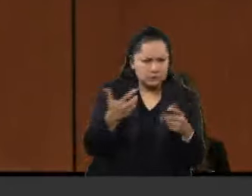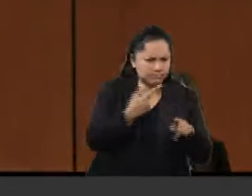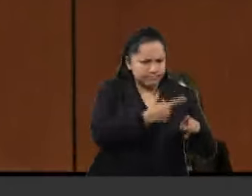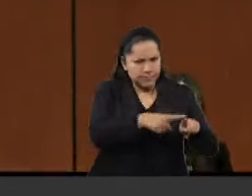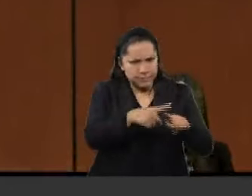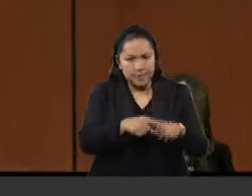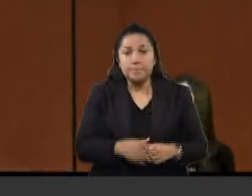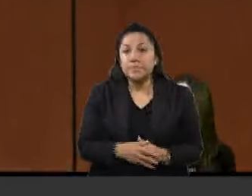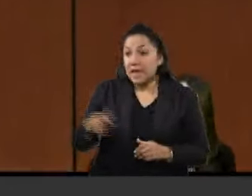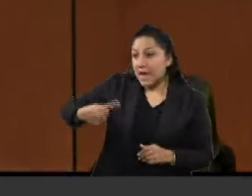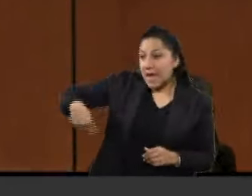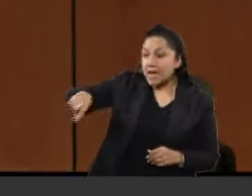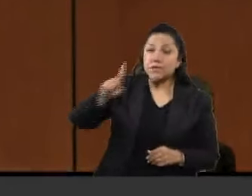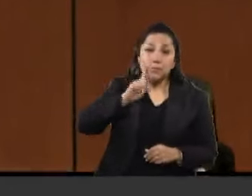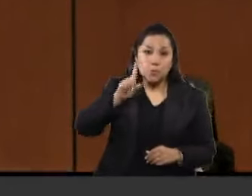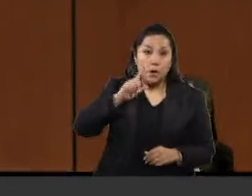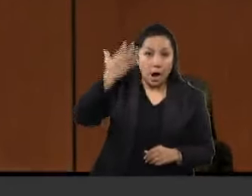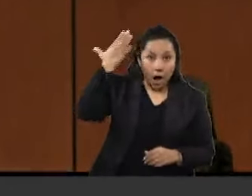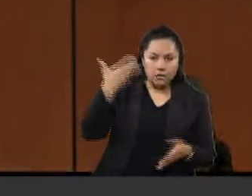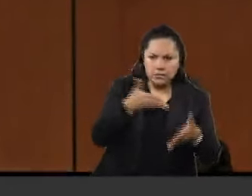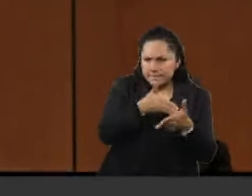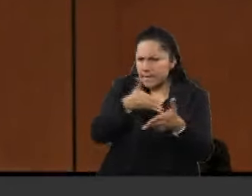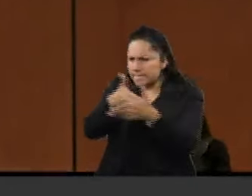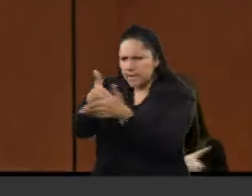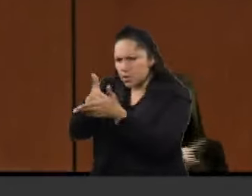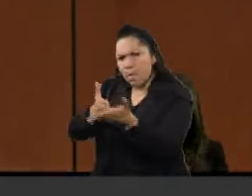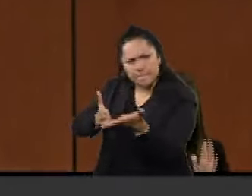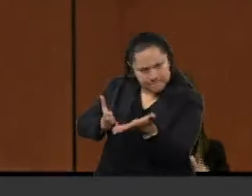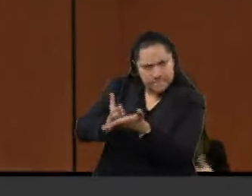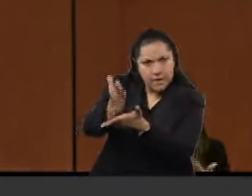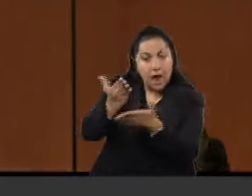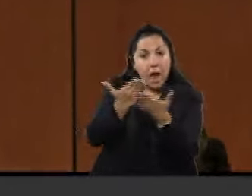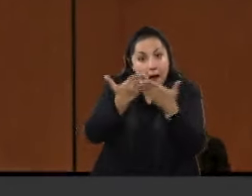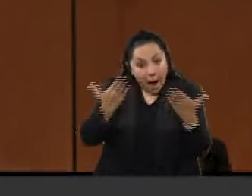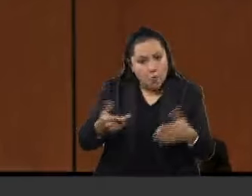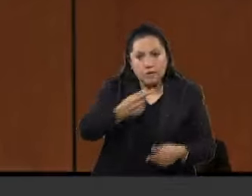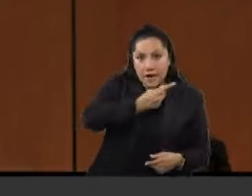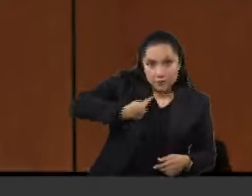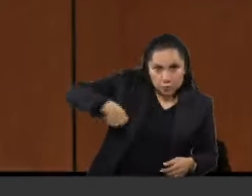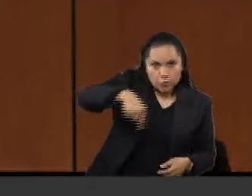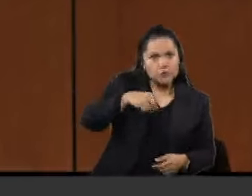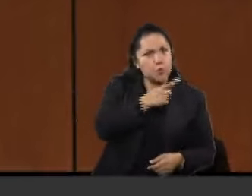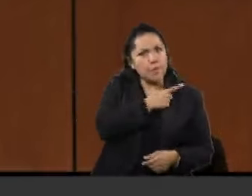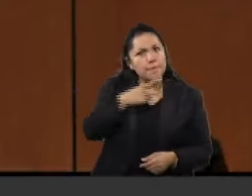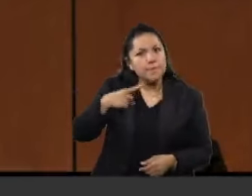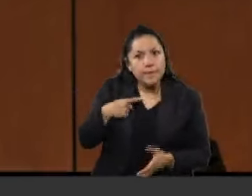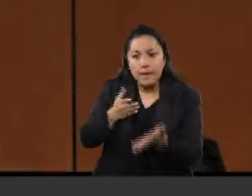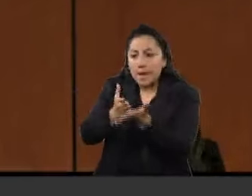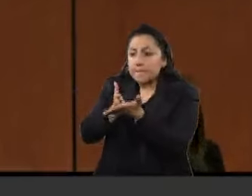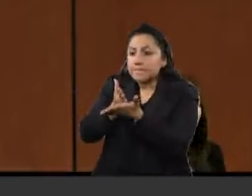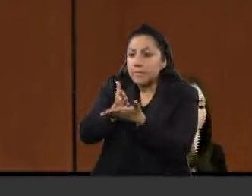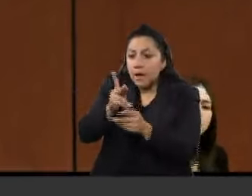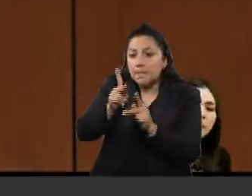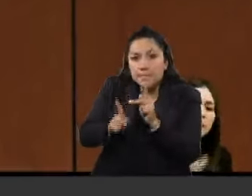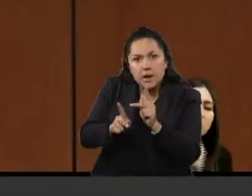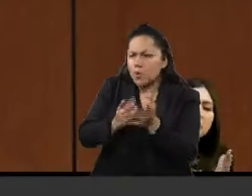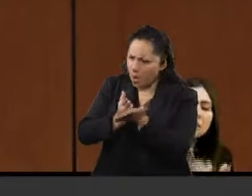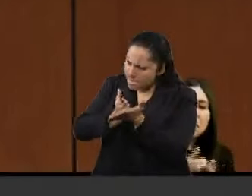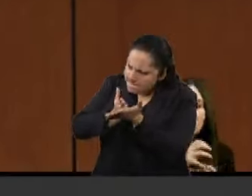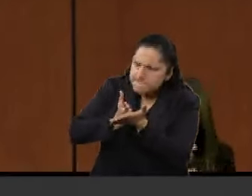que miles de mujeres no queden atrapadas recogiendo esos pedazos. No, senadoras, no hemos